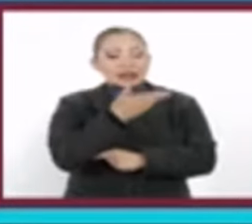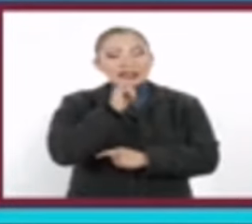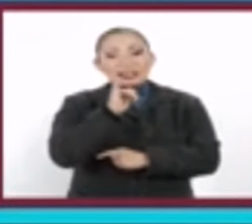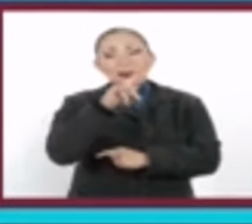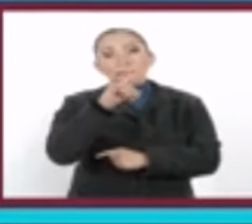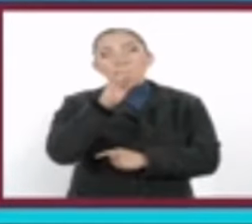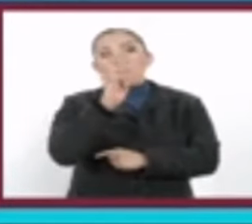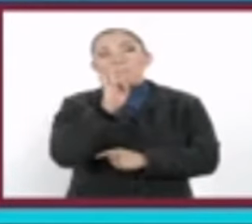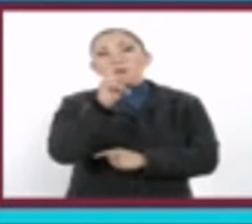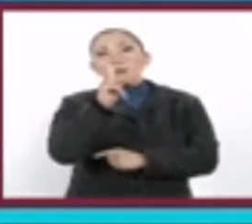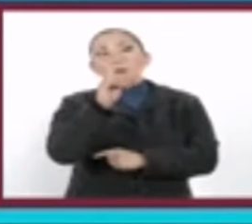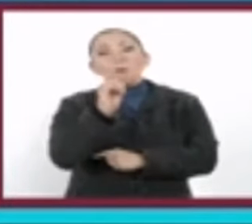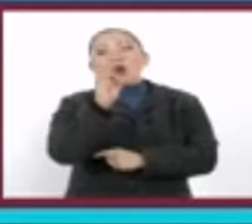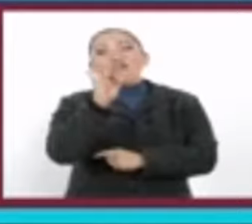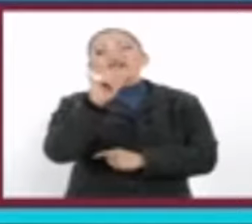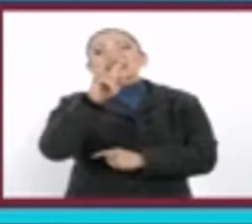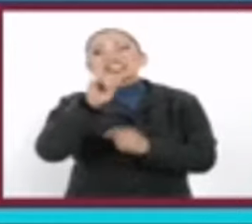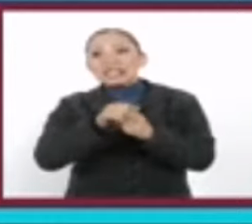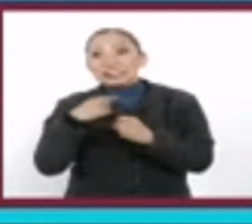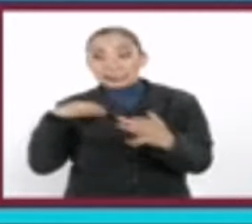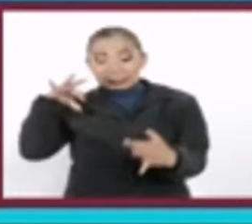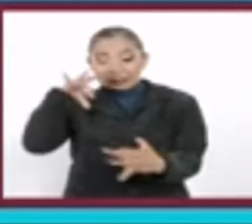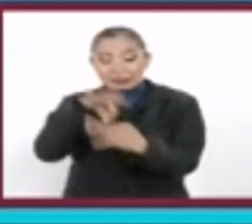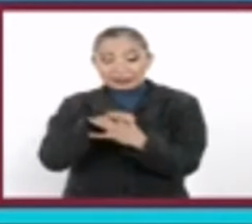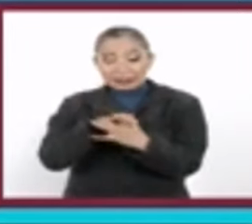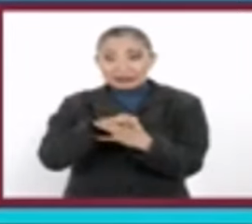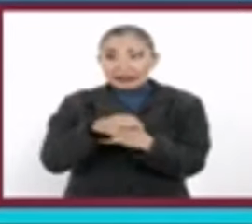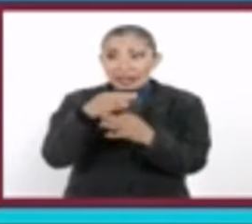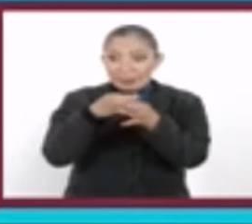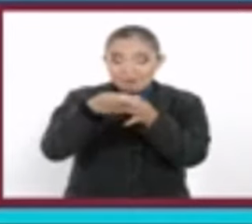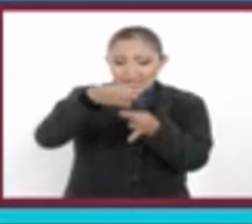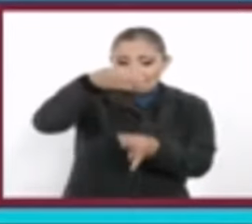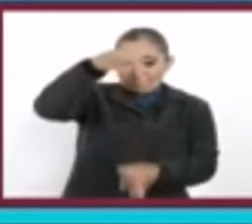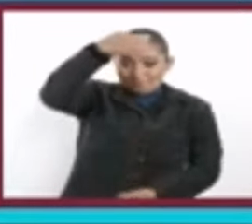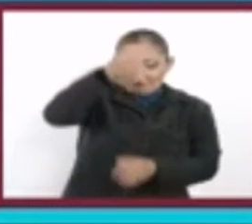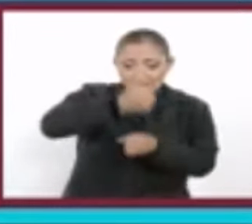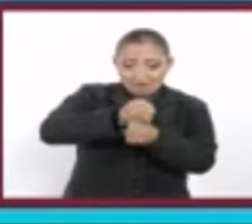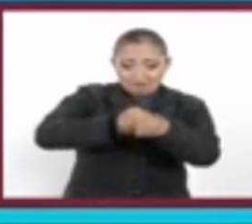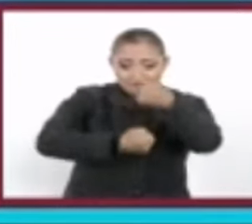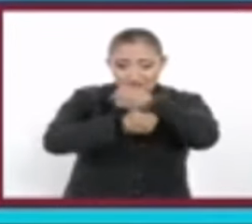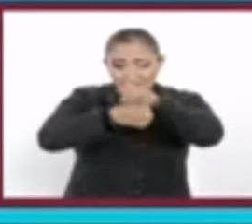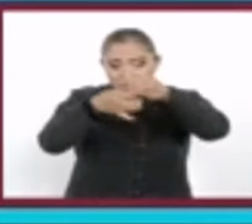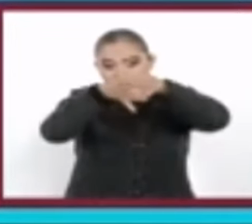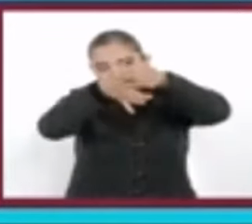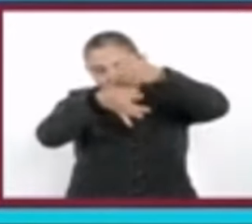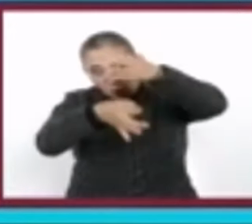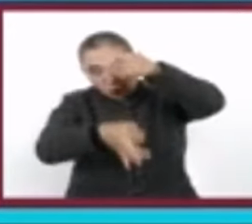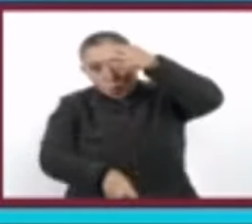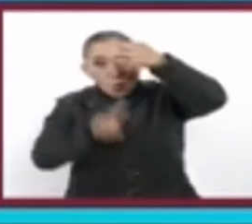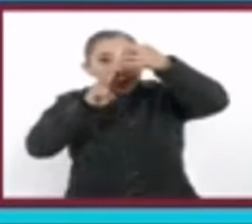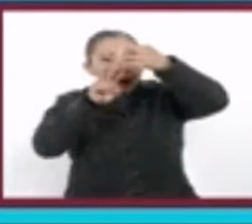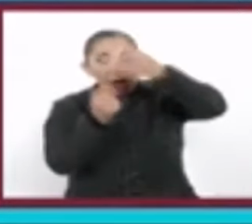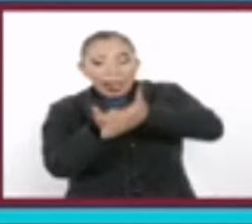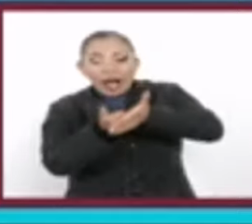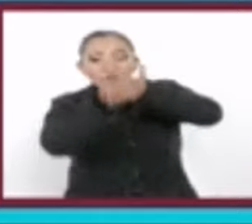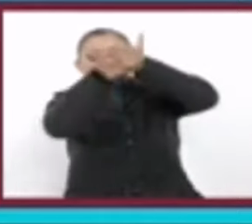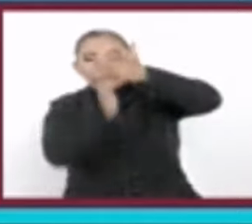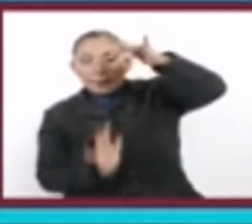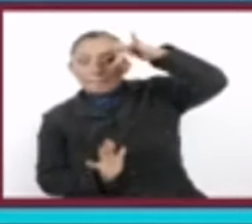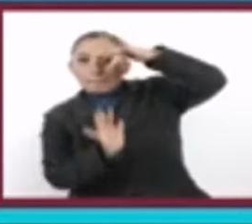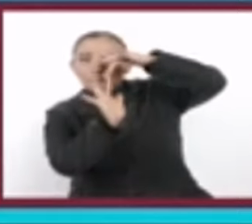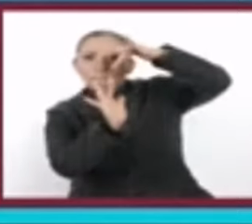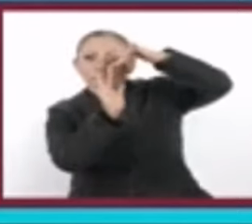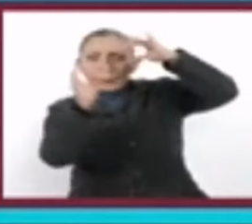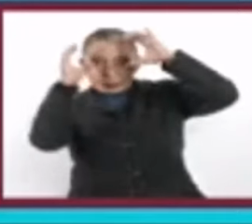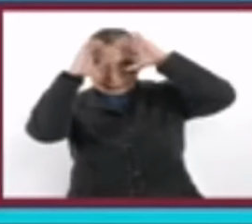la pituitaria. Conectada al encéfalo está la médula espinal, un órgano tubular que es la vía de información hacia el